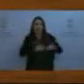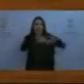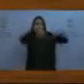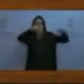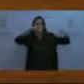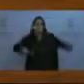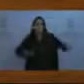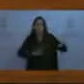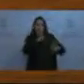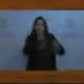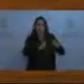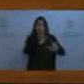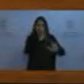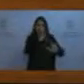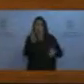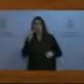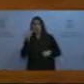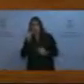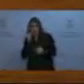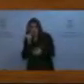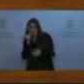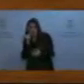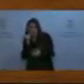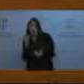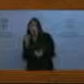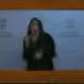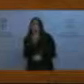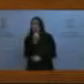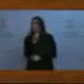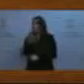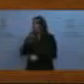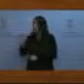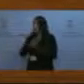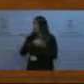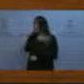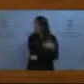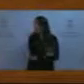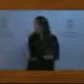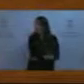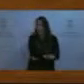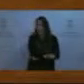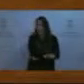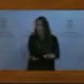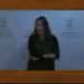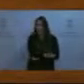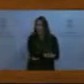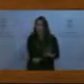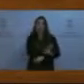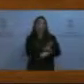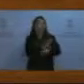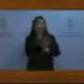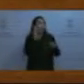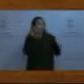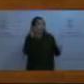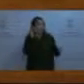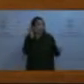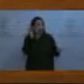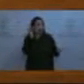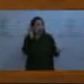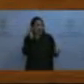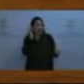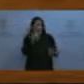Y Javier Fernández o mira para otro lado o consiente. La consejera que